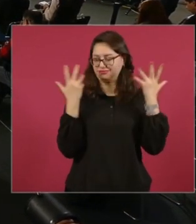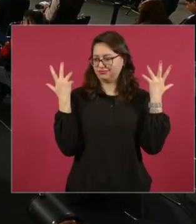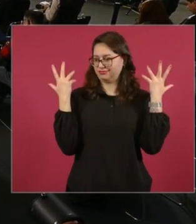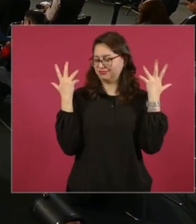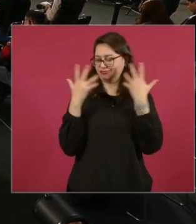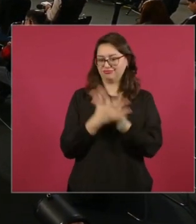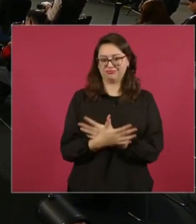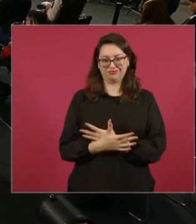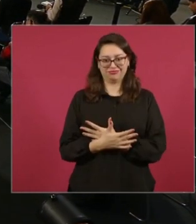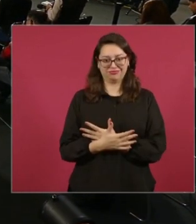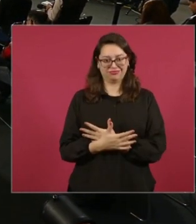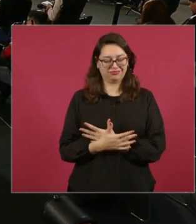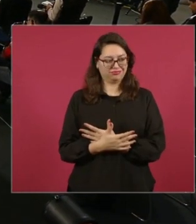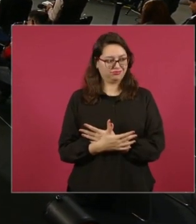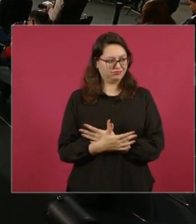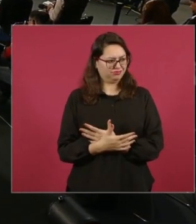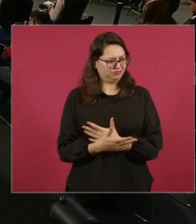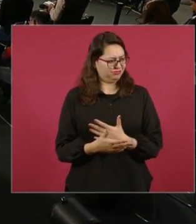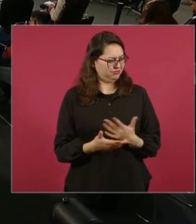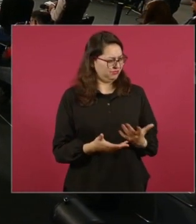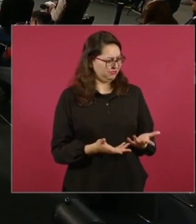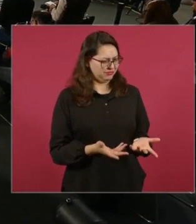Nada más quiero hacer